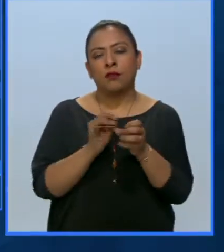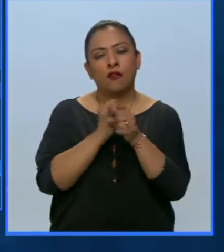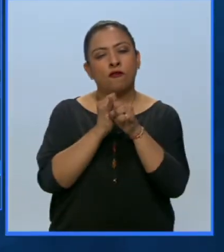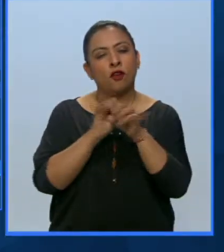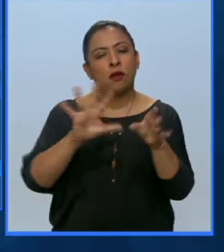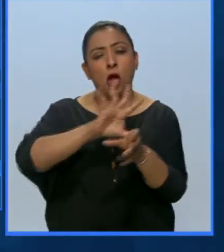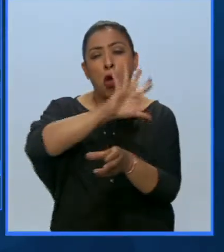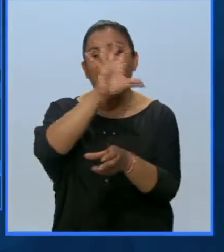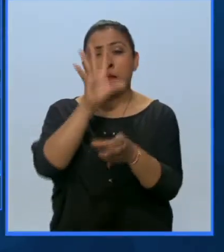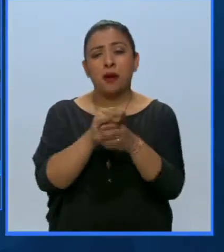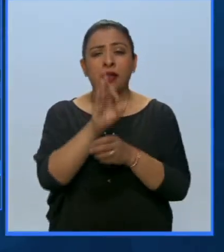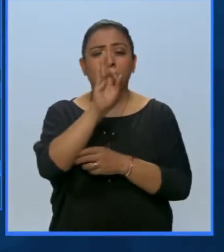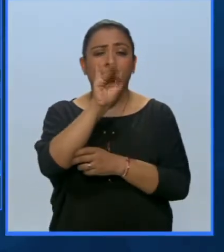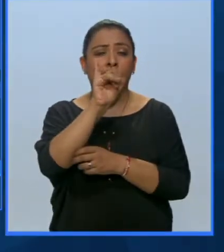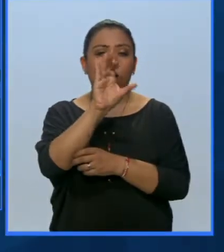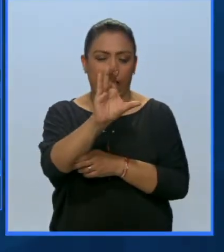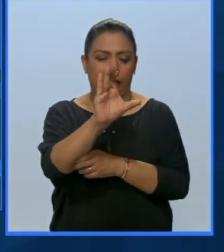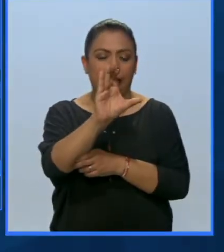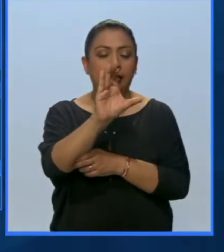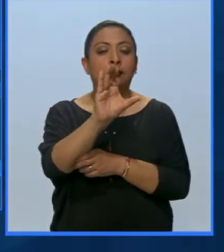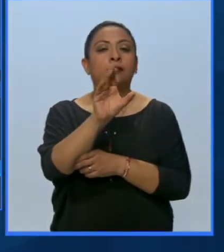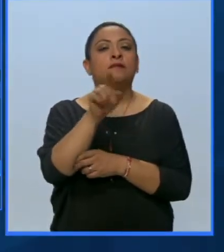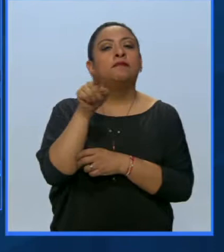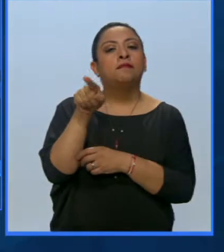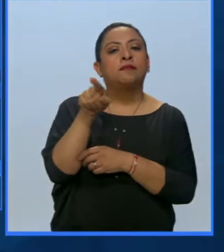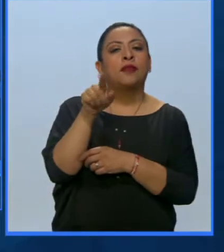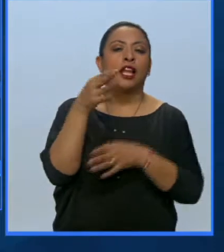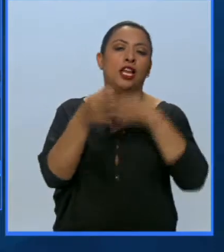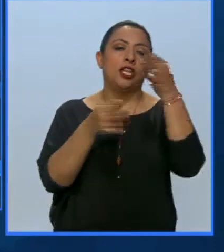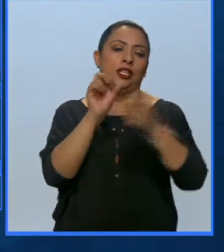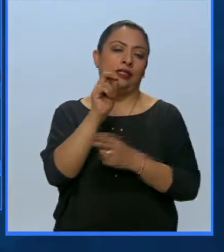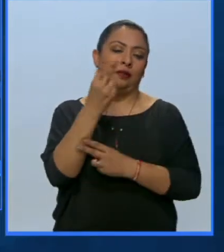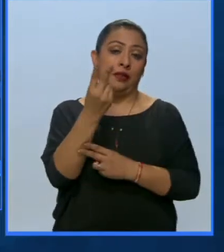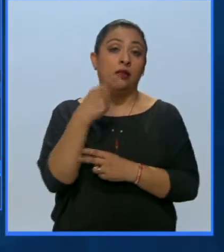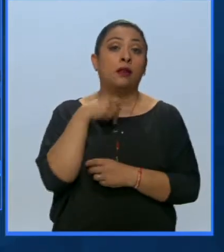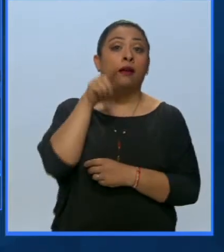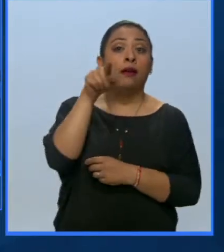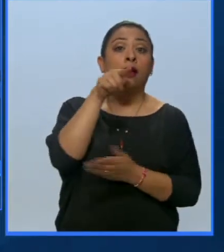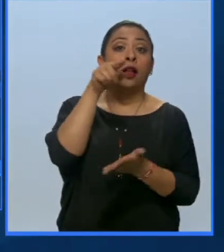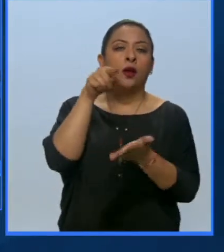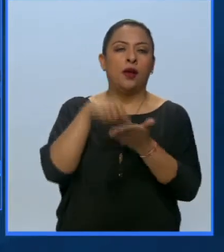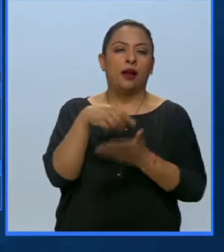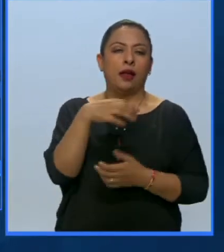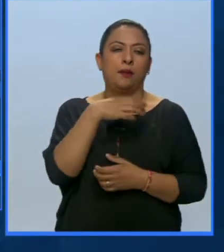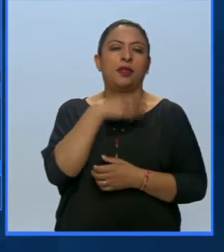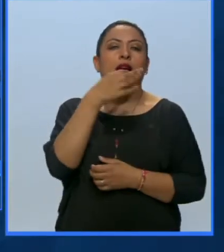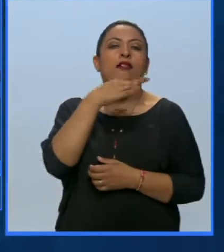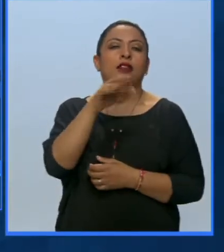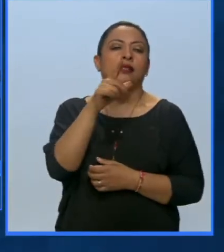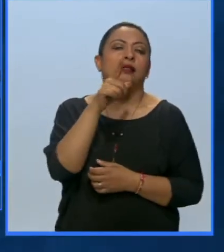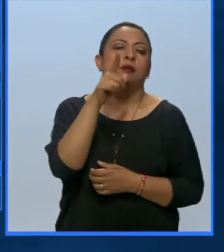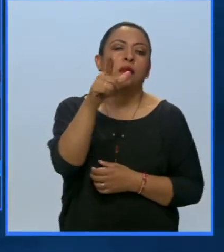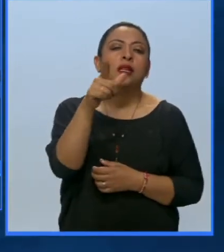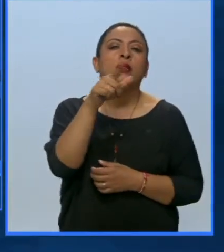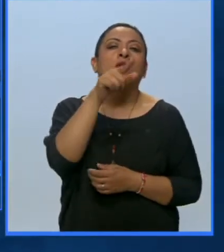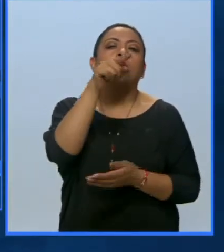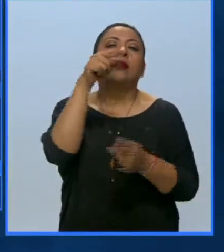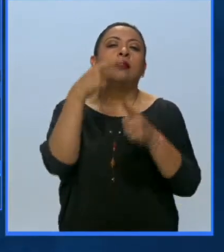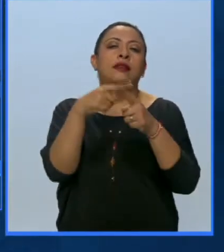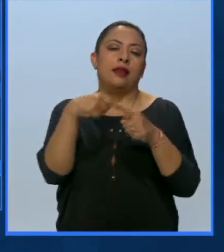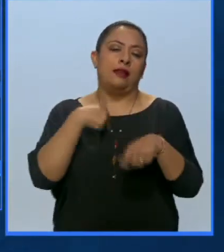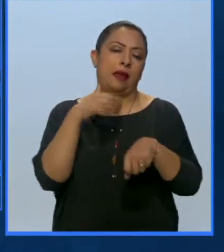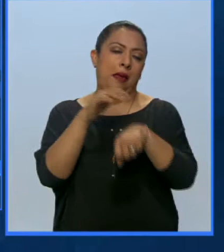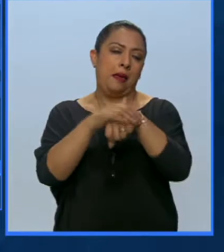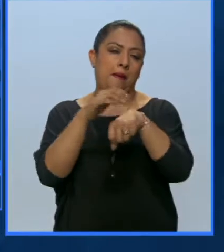Completa del Festival Internacional Cervantino es de Noticias 22. Allá en la capital, en la fiesta del espíritu, se encuentra mi querido amigo